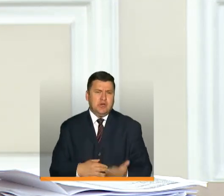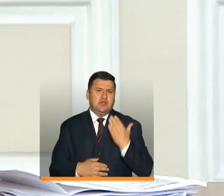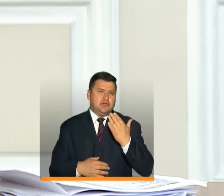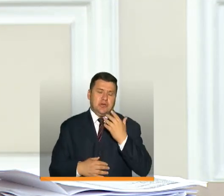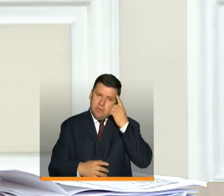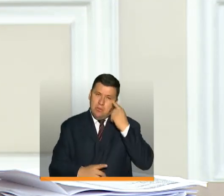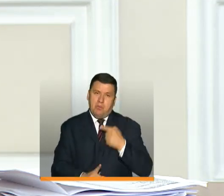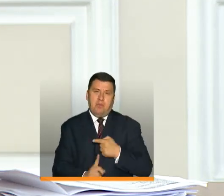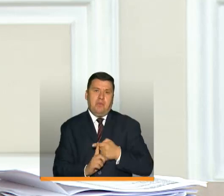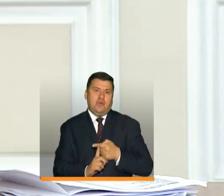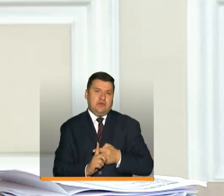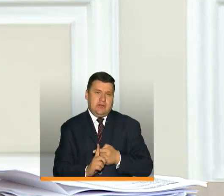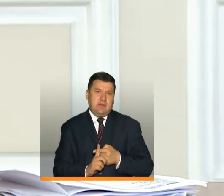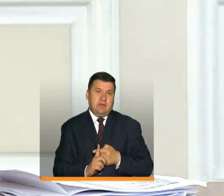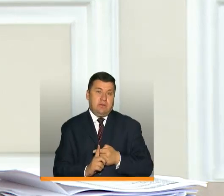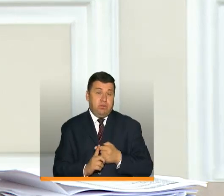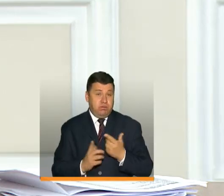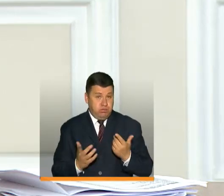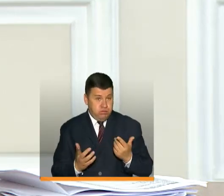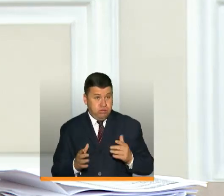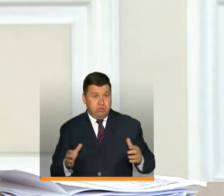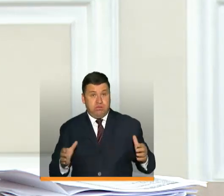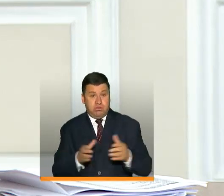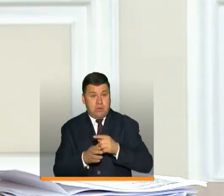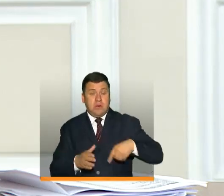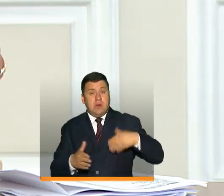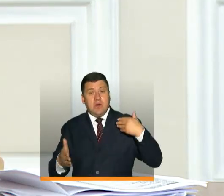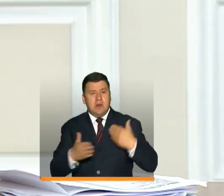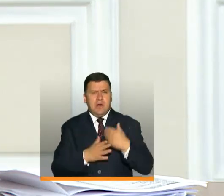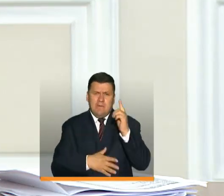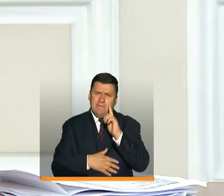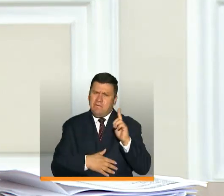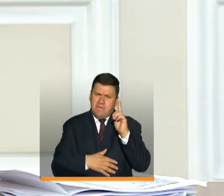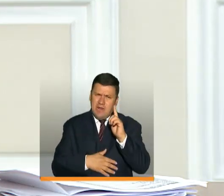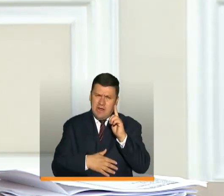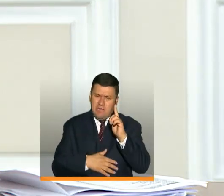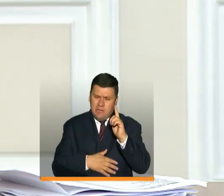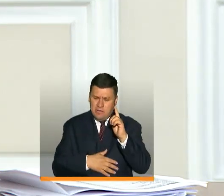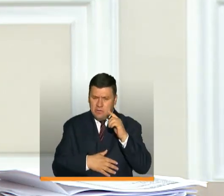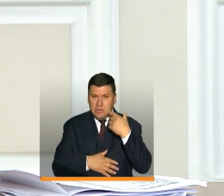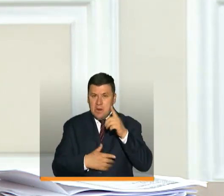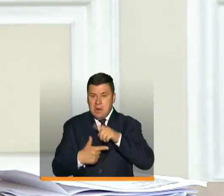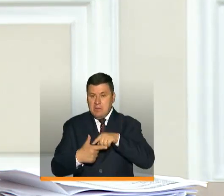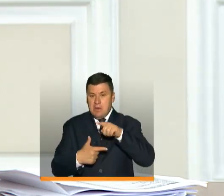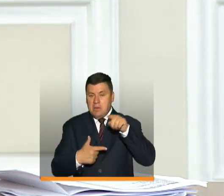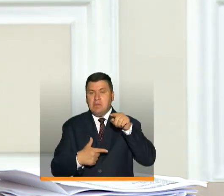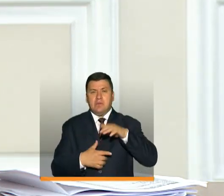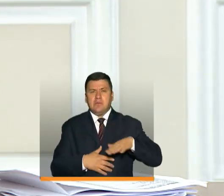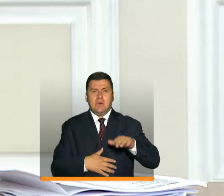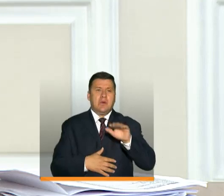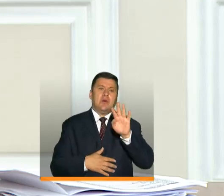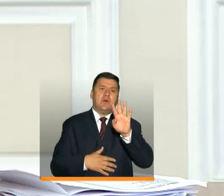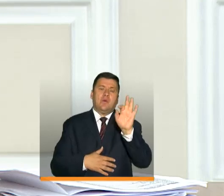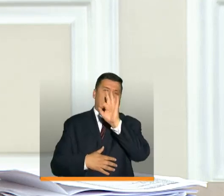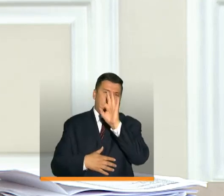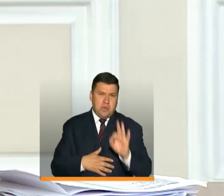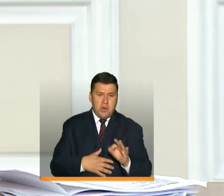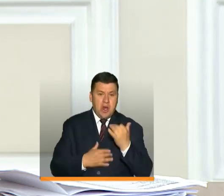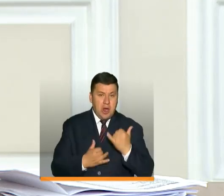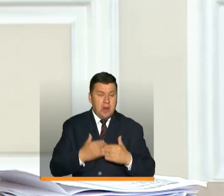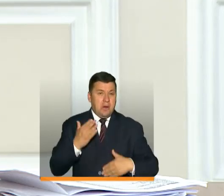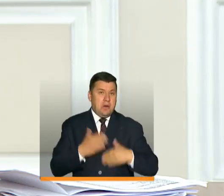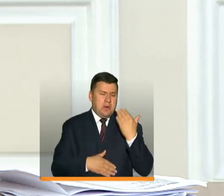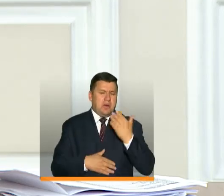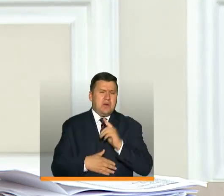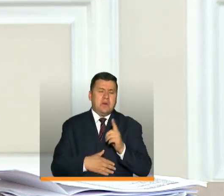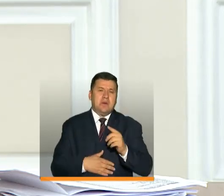bastante positivo. Estamos todavía por debajo de lo que traíamos en febrero. En febrero, que estábamos creciendo al 4%, se estaban